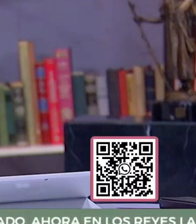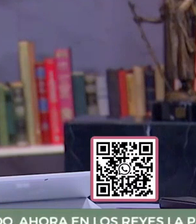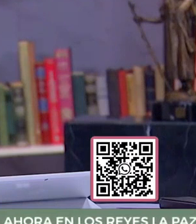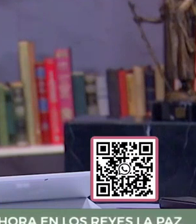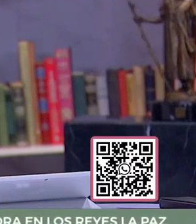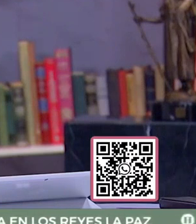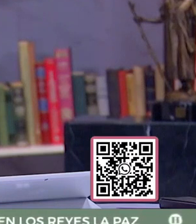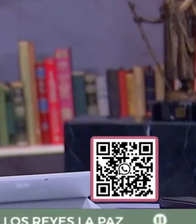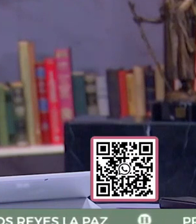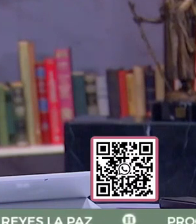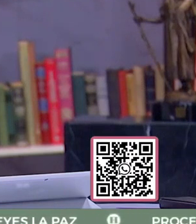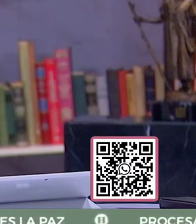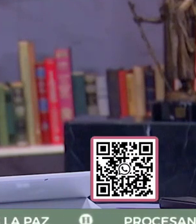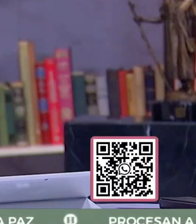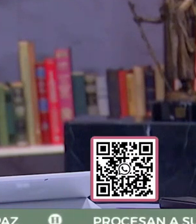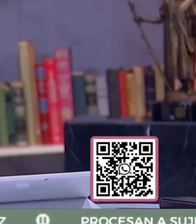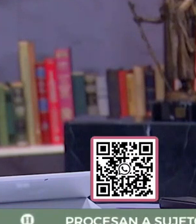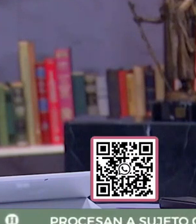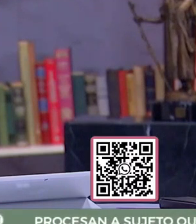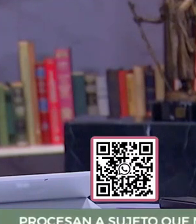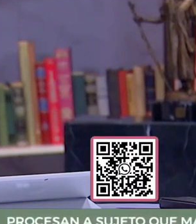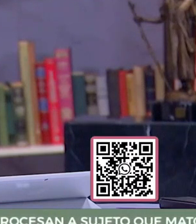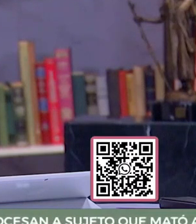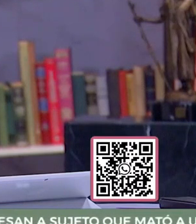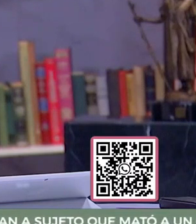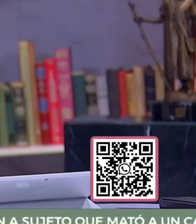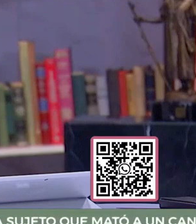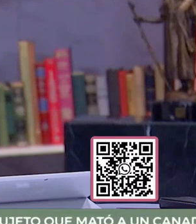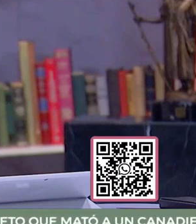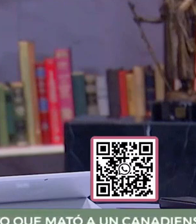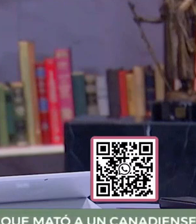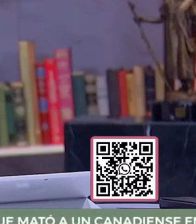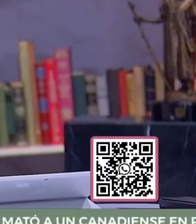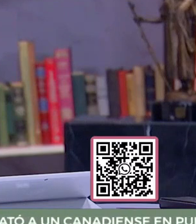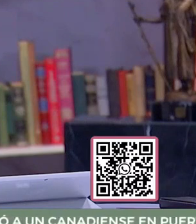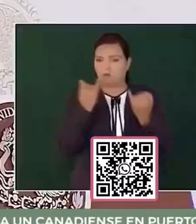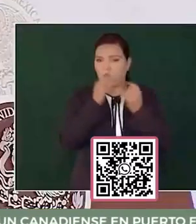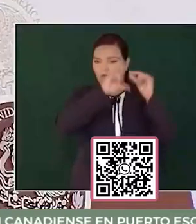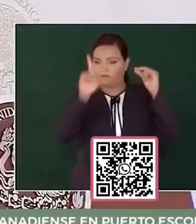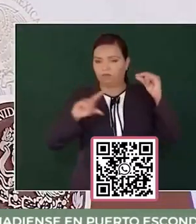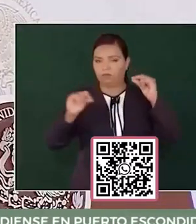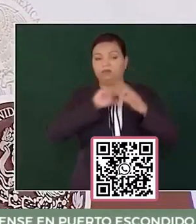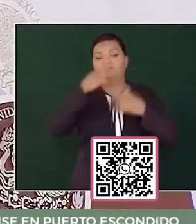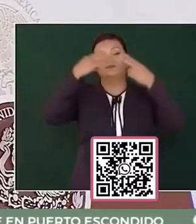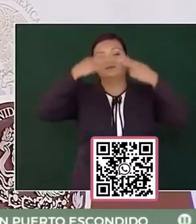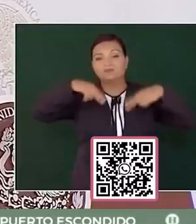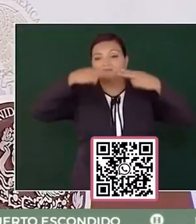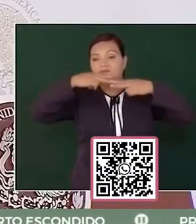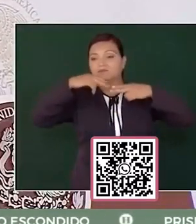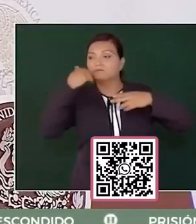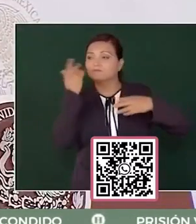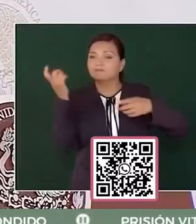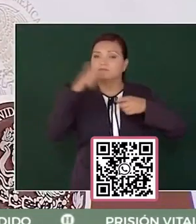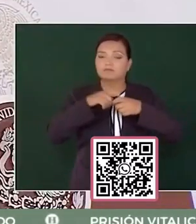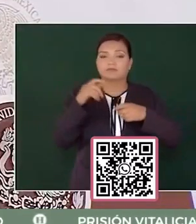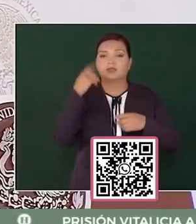a la Información Gubernamental, está haciendo un pedido que cumpla su función constitucional. Es